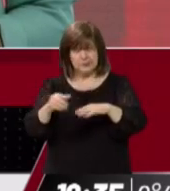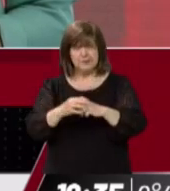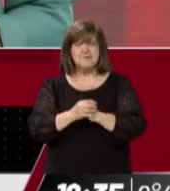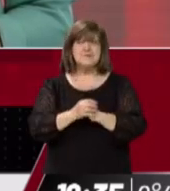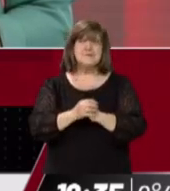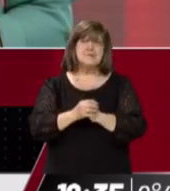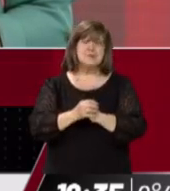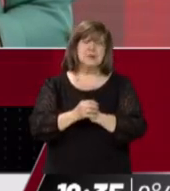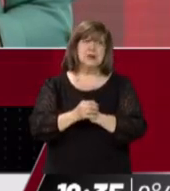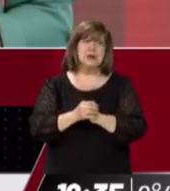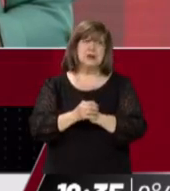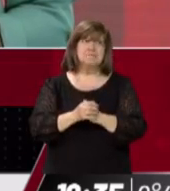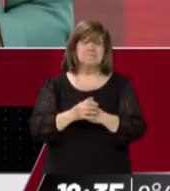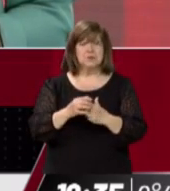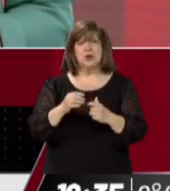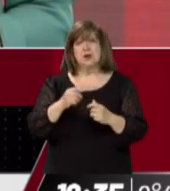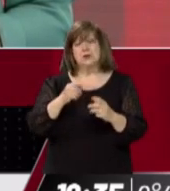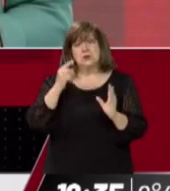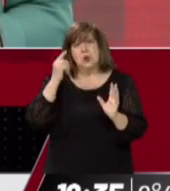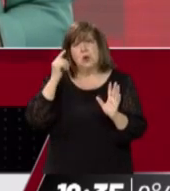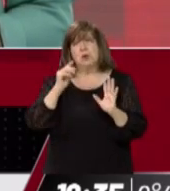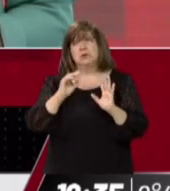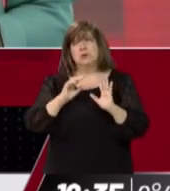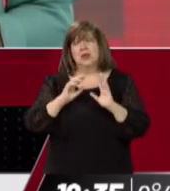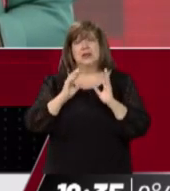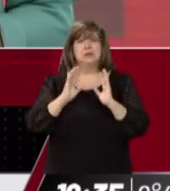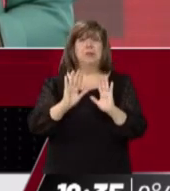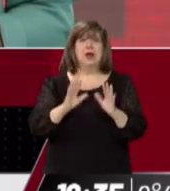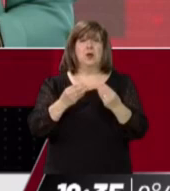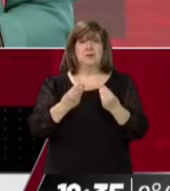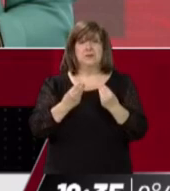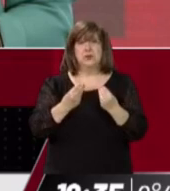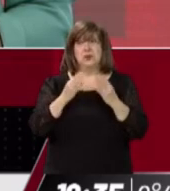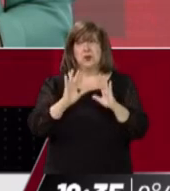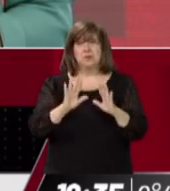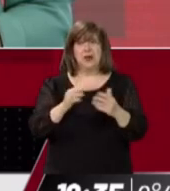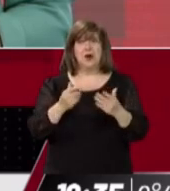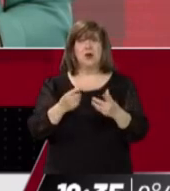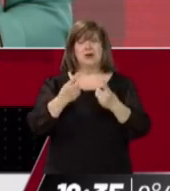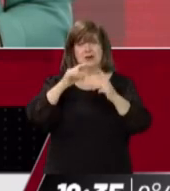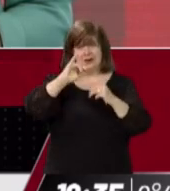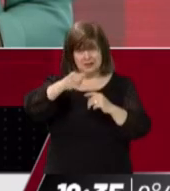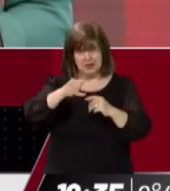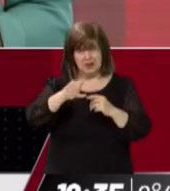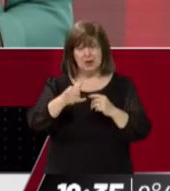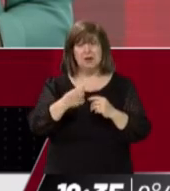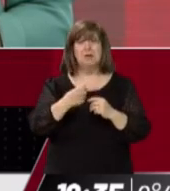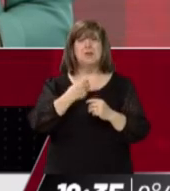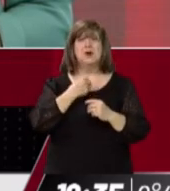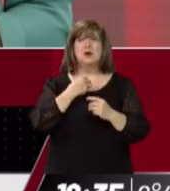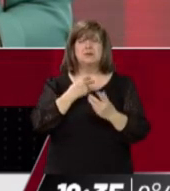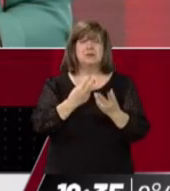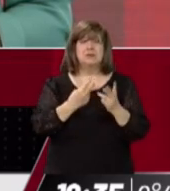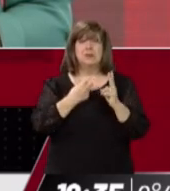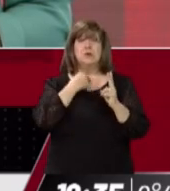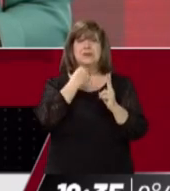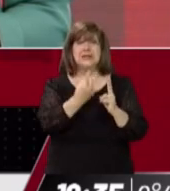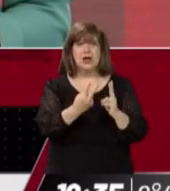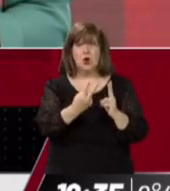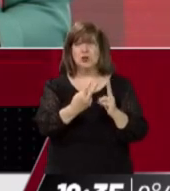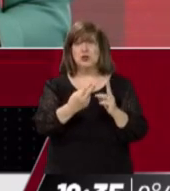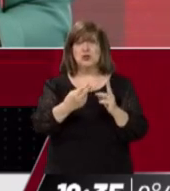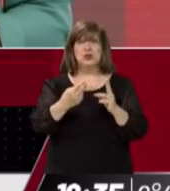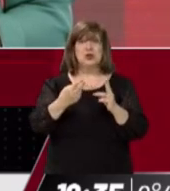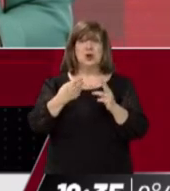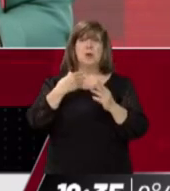Yo espero que sí Yo espero que sí por ellos ellos necesitan necesitan cortar con todo